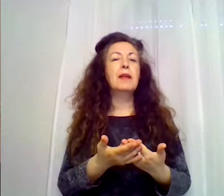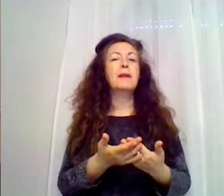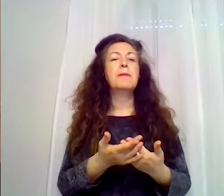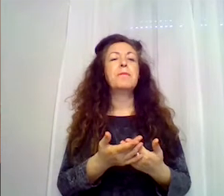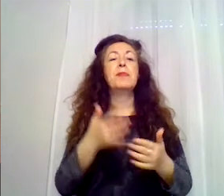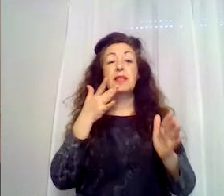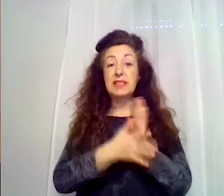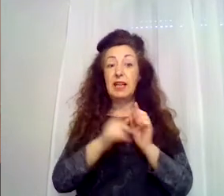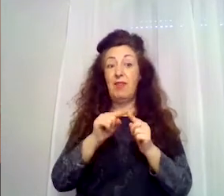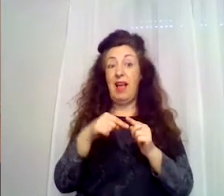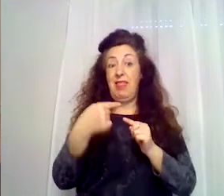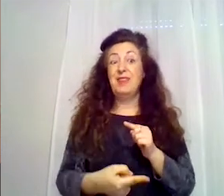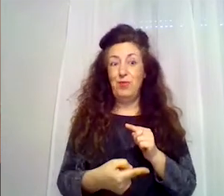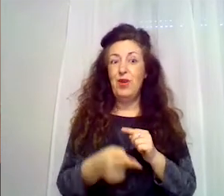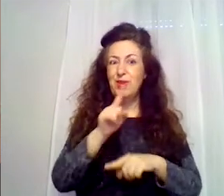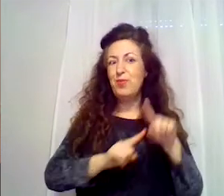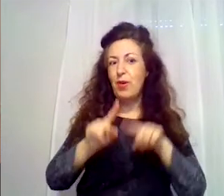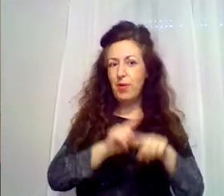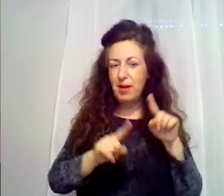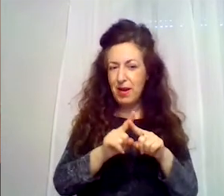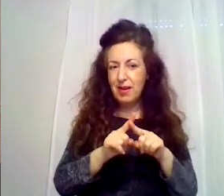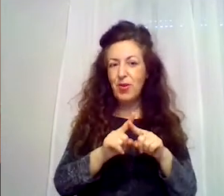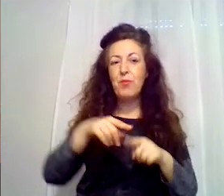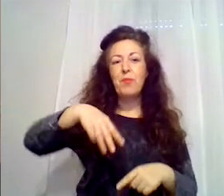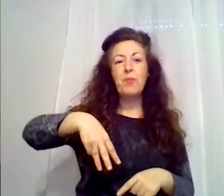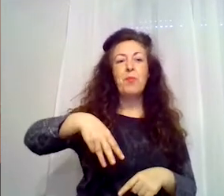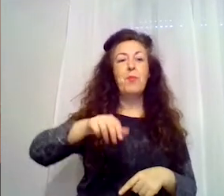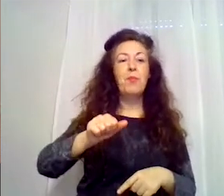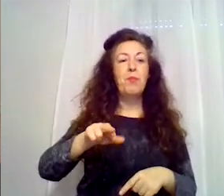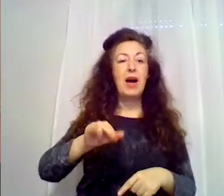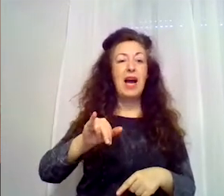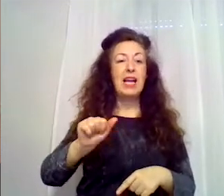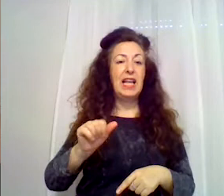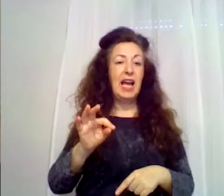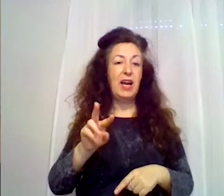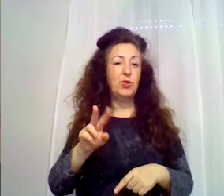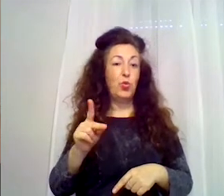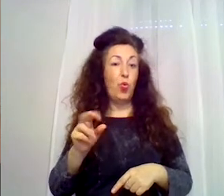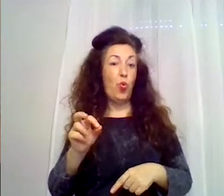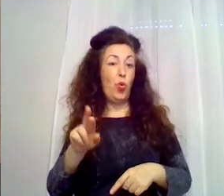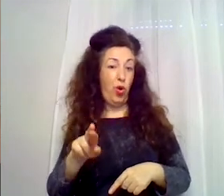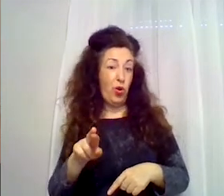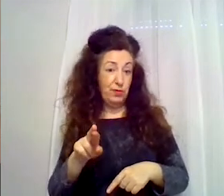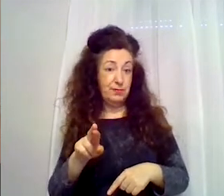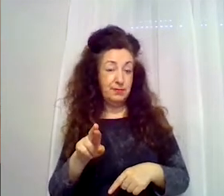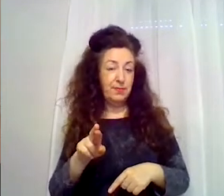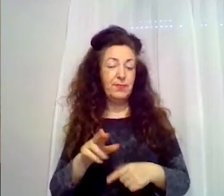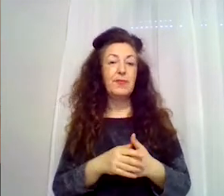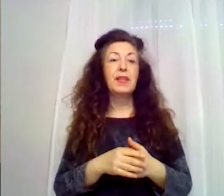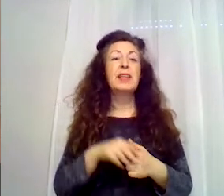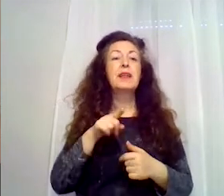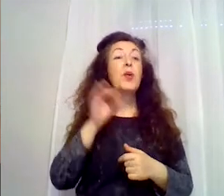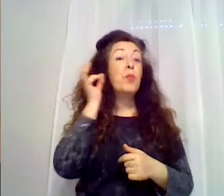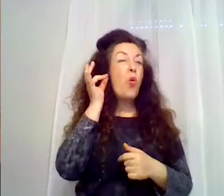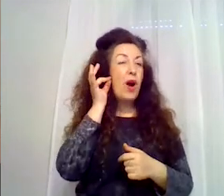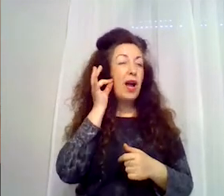Cambridge, y donde tiene todo esto que ya se ha contado. Tiene muchas ausencias, en fin, lo que es muy evidente, eso nadie lo